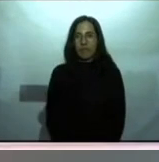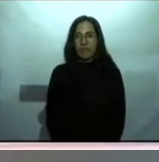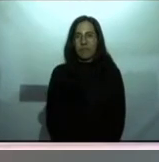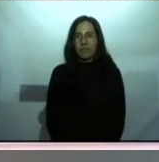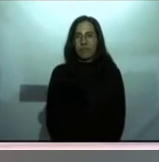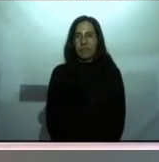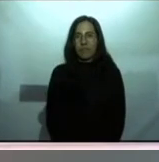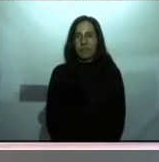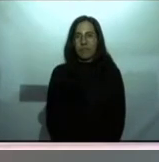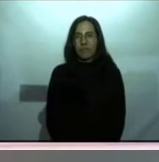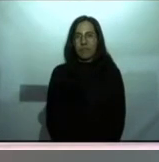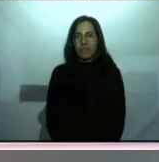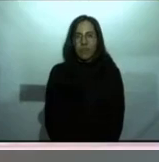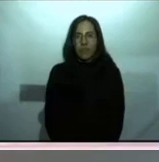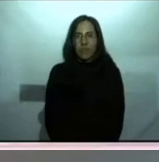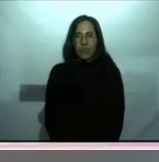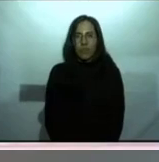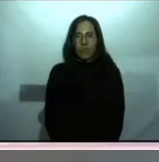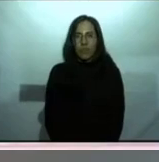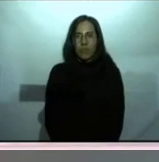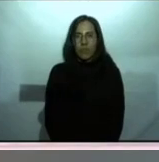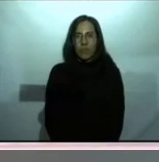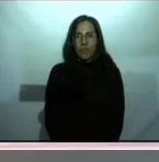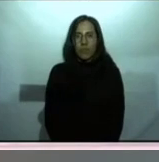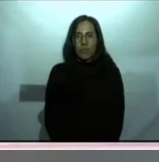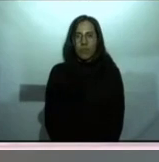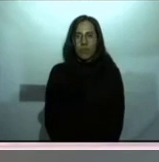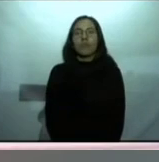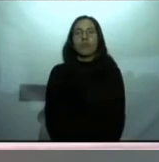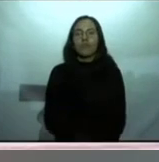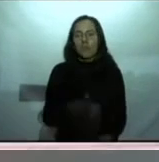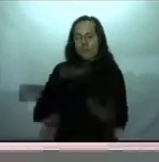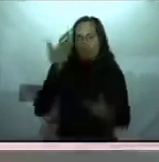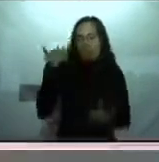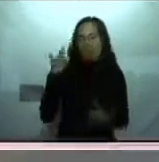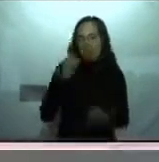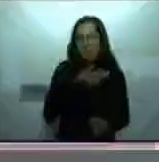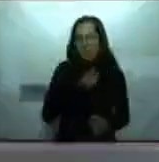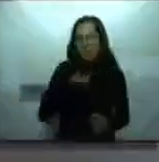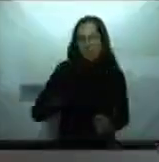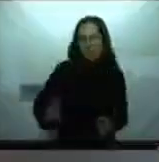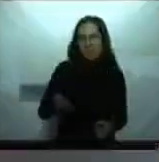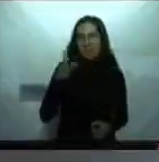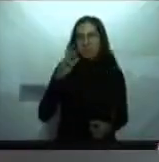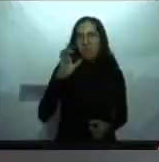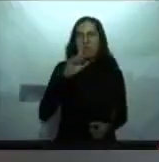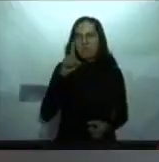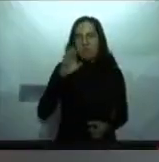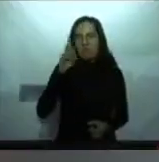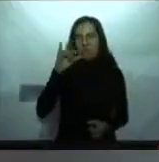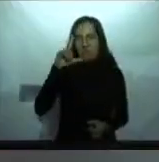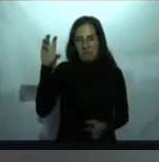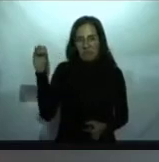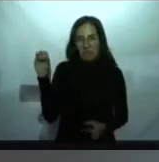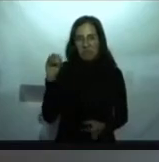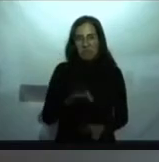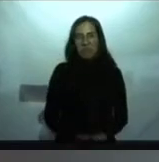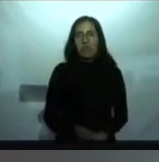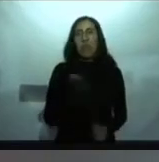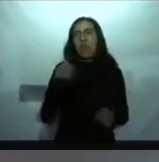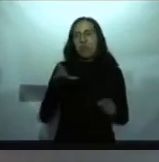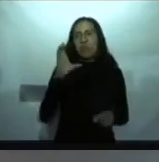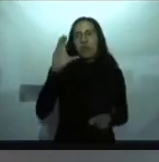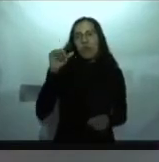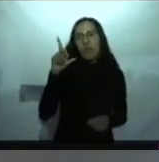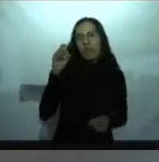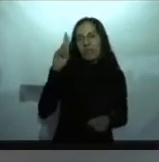Durante la época de Zedillo, durante la época de Calderón,